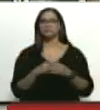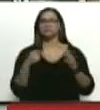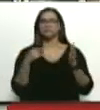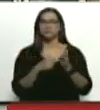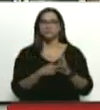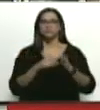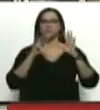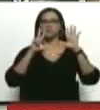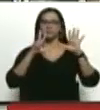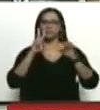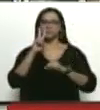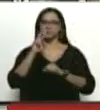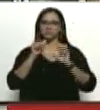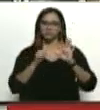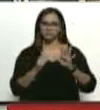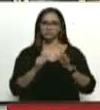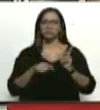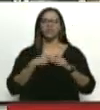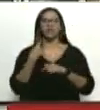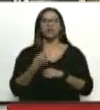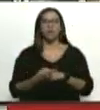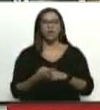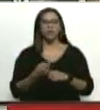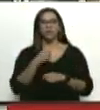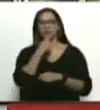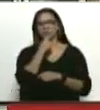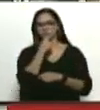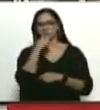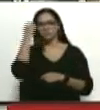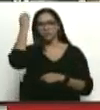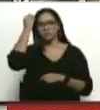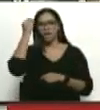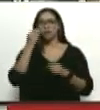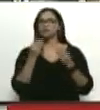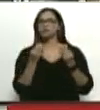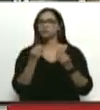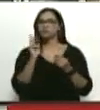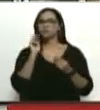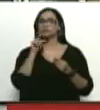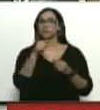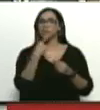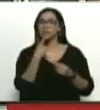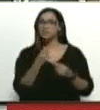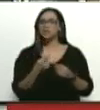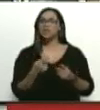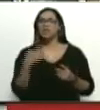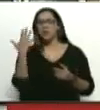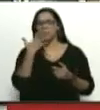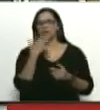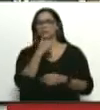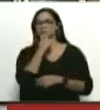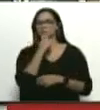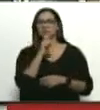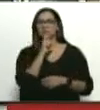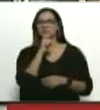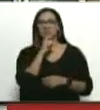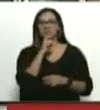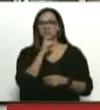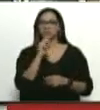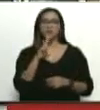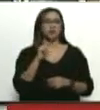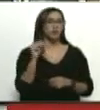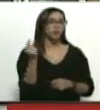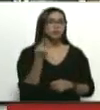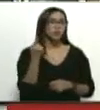1826. Después de haber meditado mucho cuanto usted me dice, me ha parecido inconveniente no solo